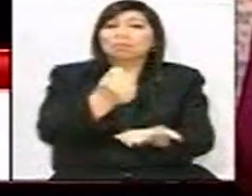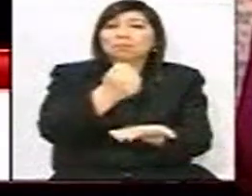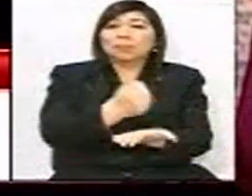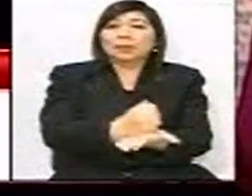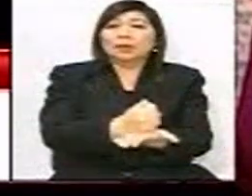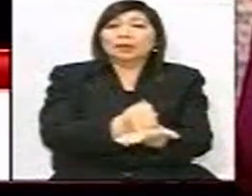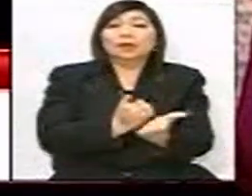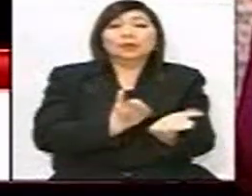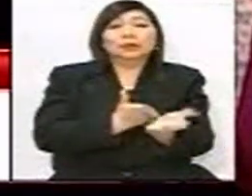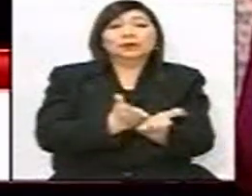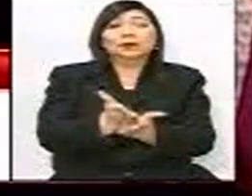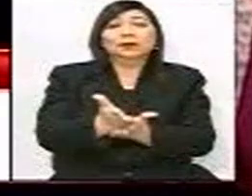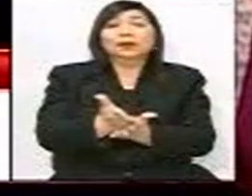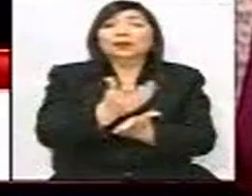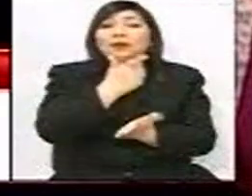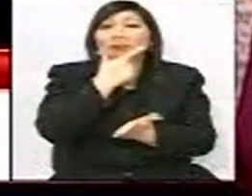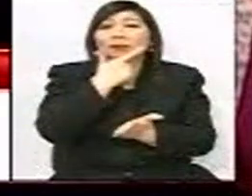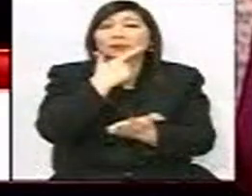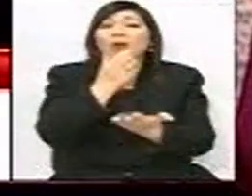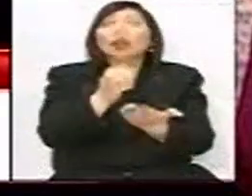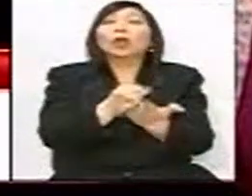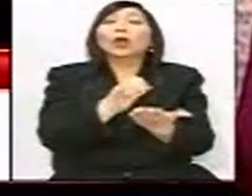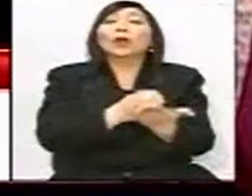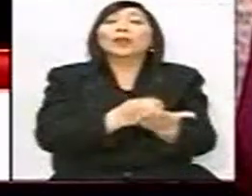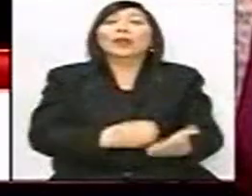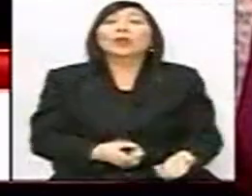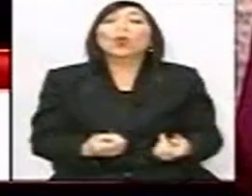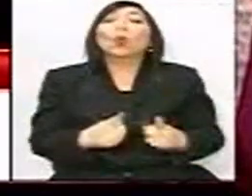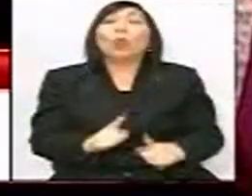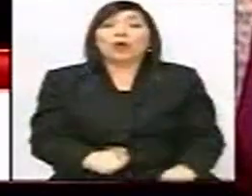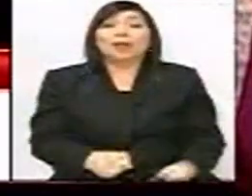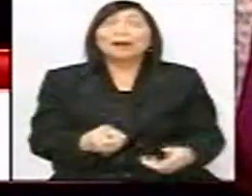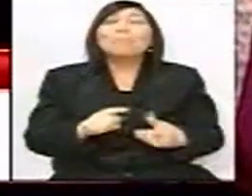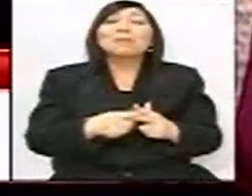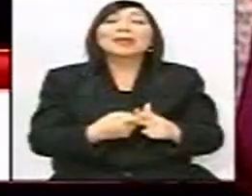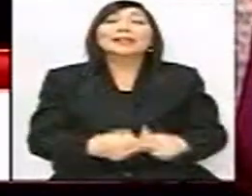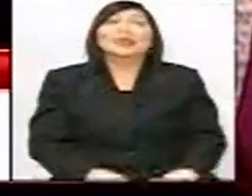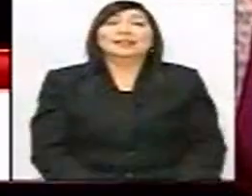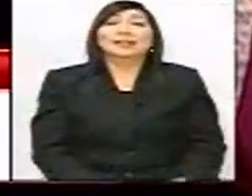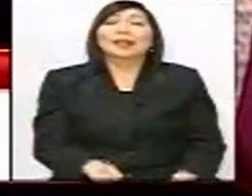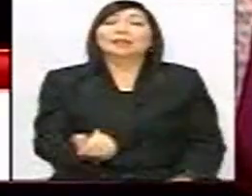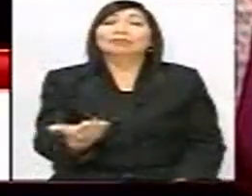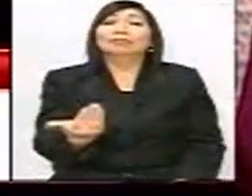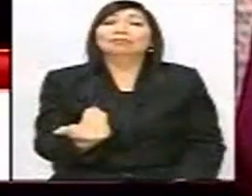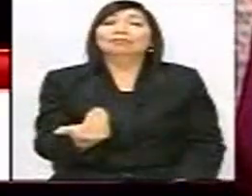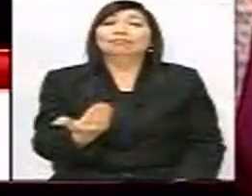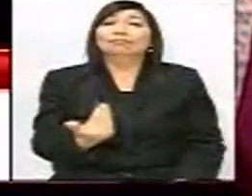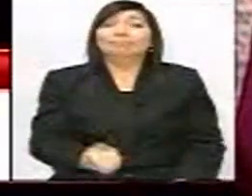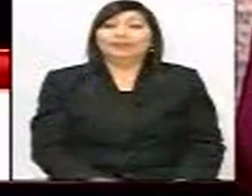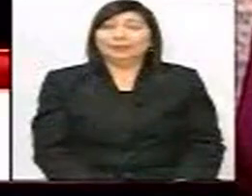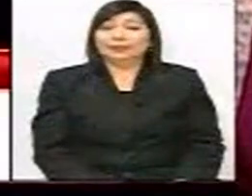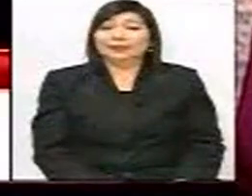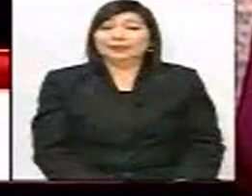peaje línea amarilla según el contrato? ¿Cuándo debía comenzar a cobrar el peaje?